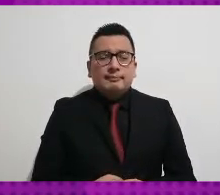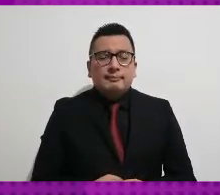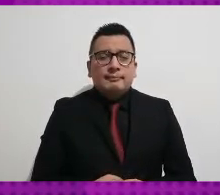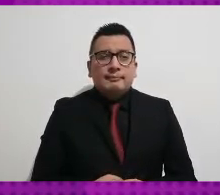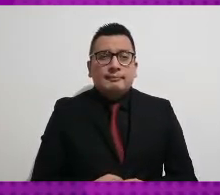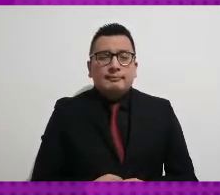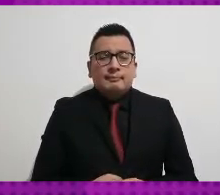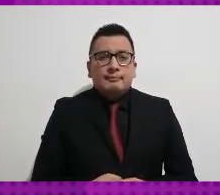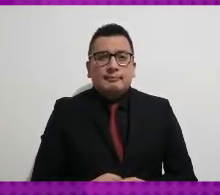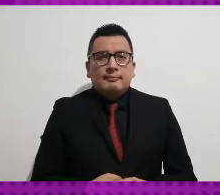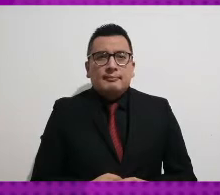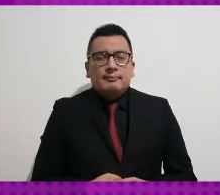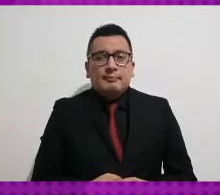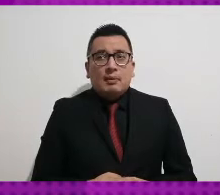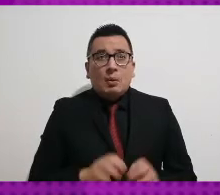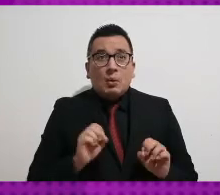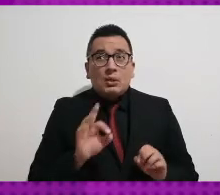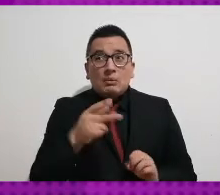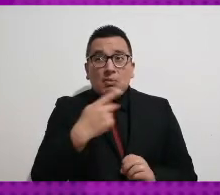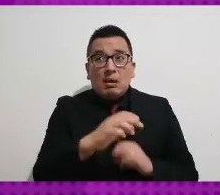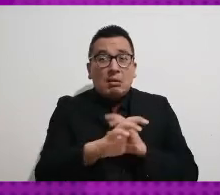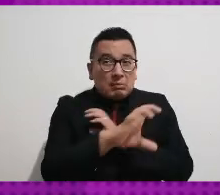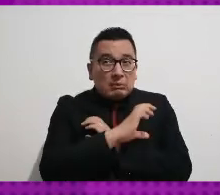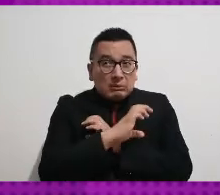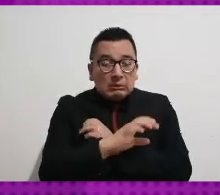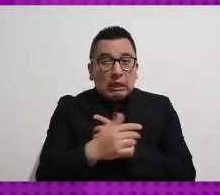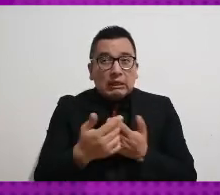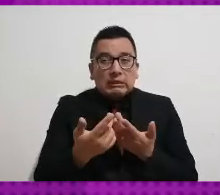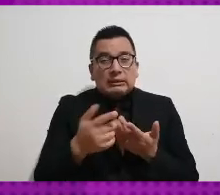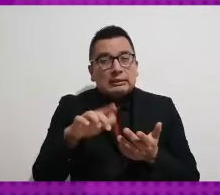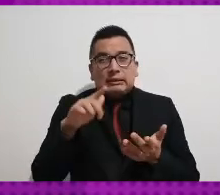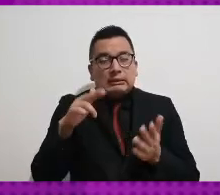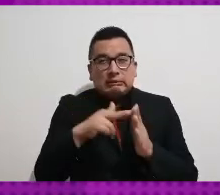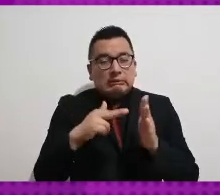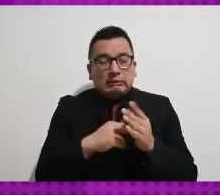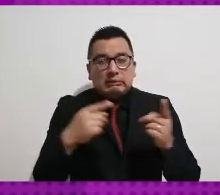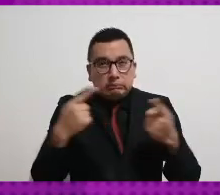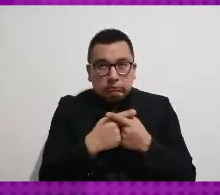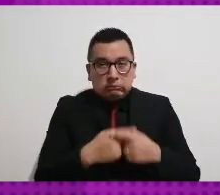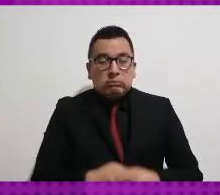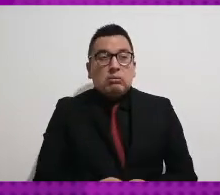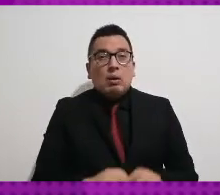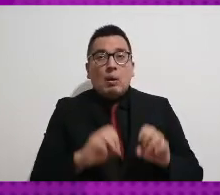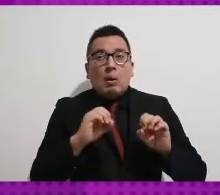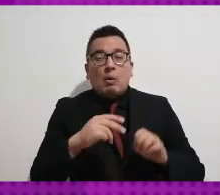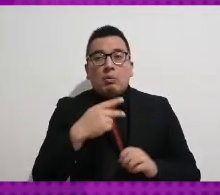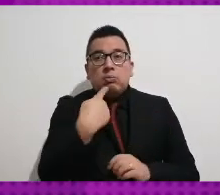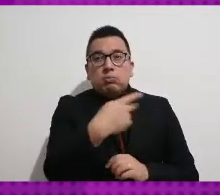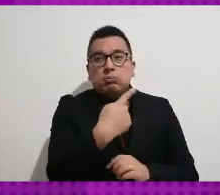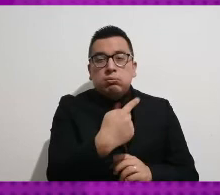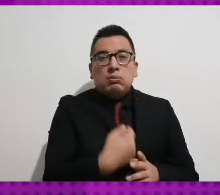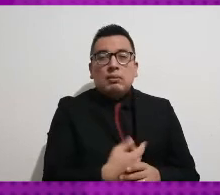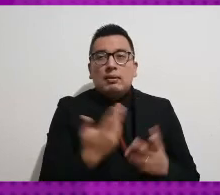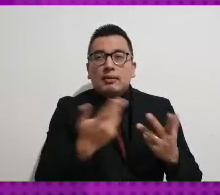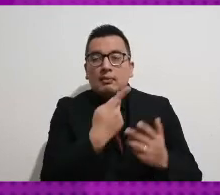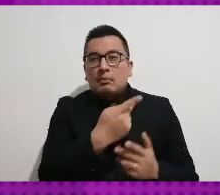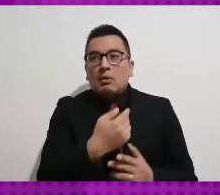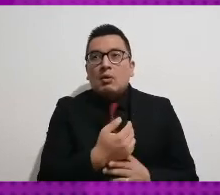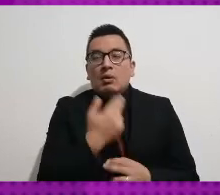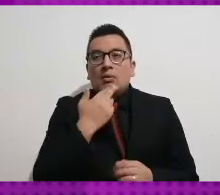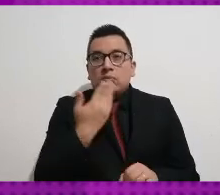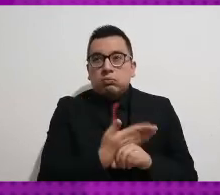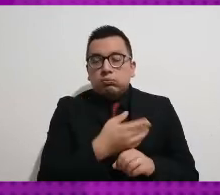Conducta. También la falta de acción que establece su manual de organización, sus acciones y